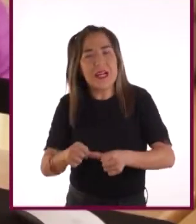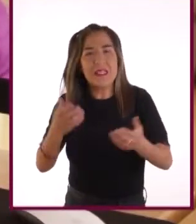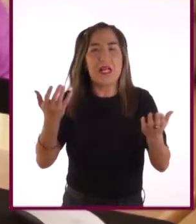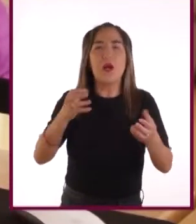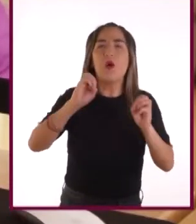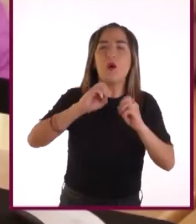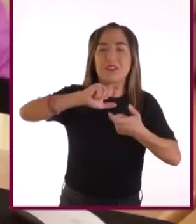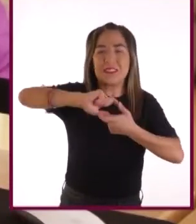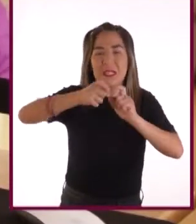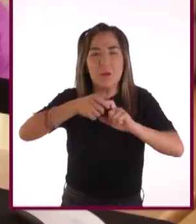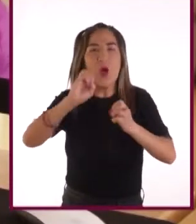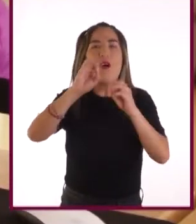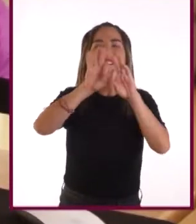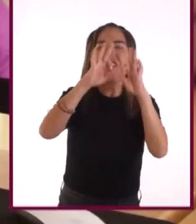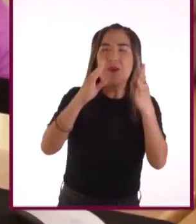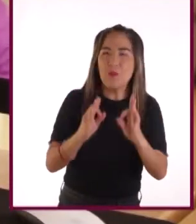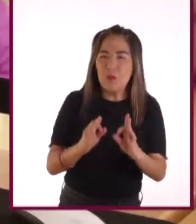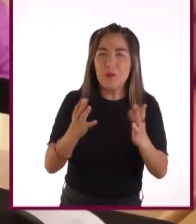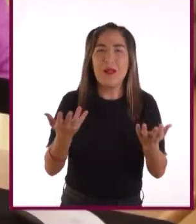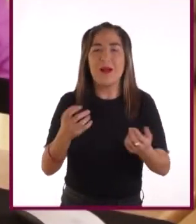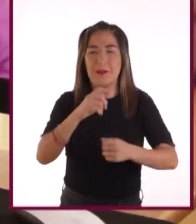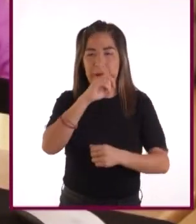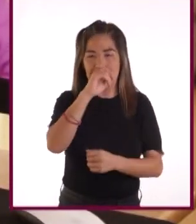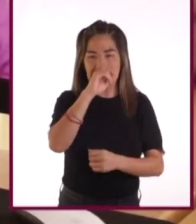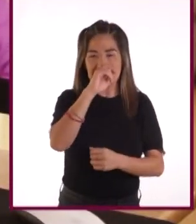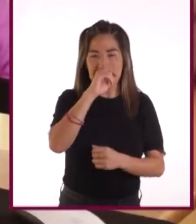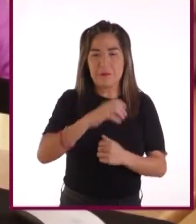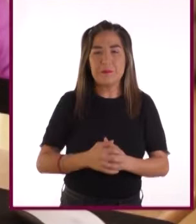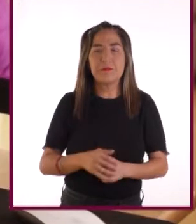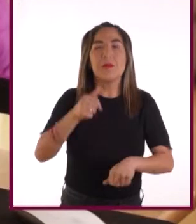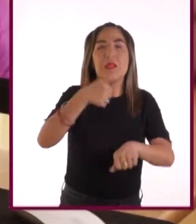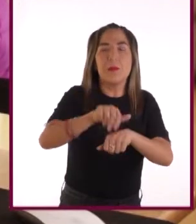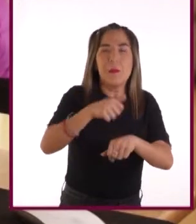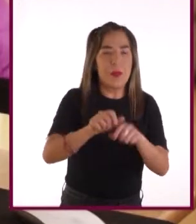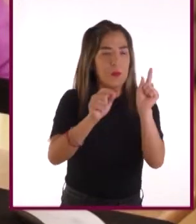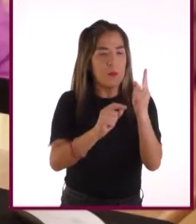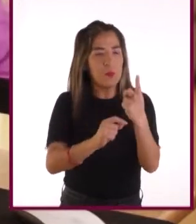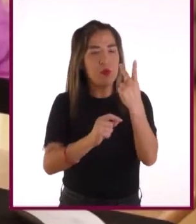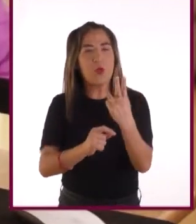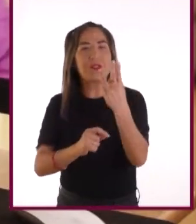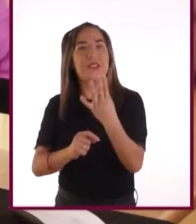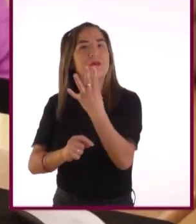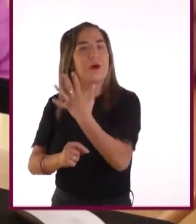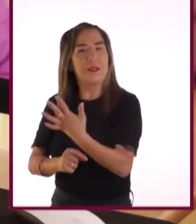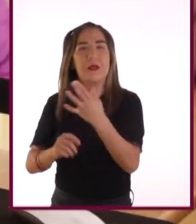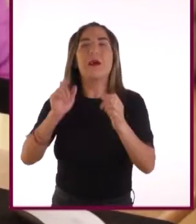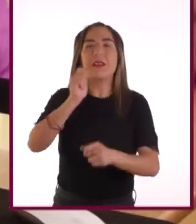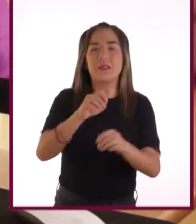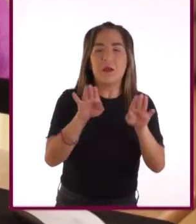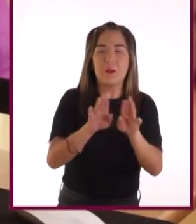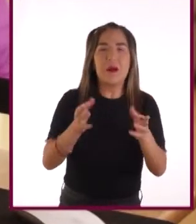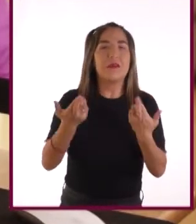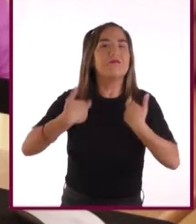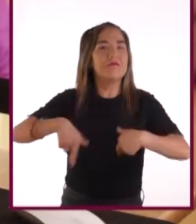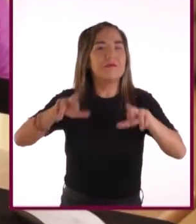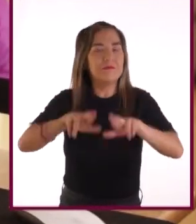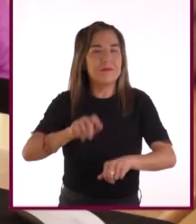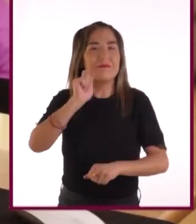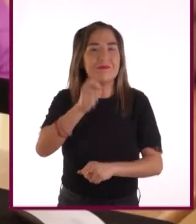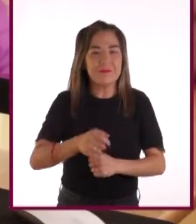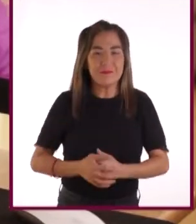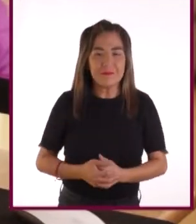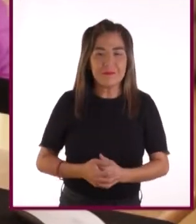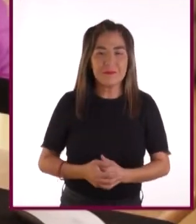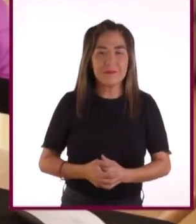ser simbolitos, figuritas, o pues números acomodados, ¿no? Que los números representan desde el punto